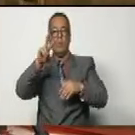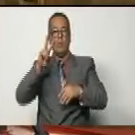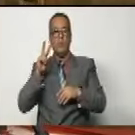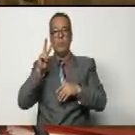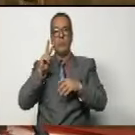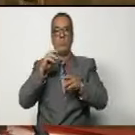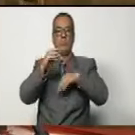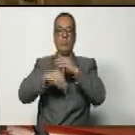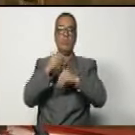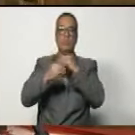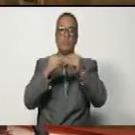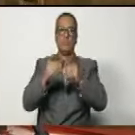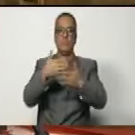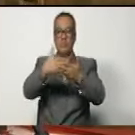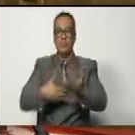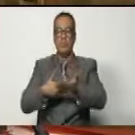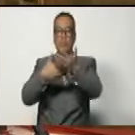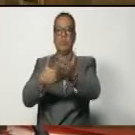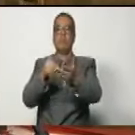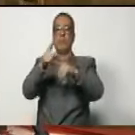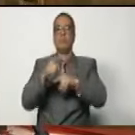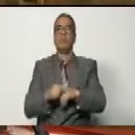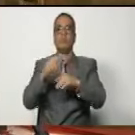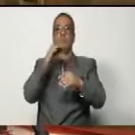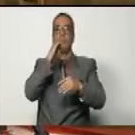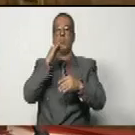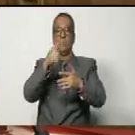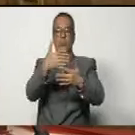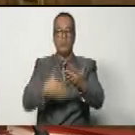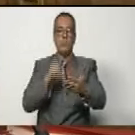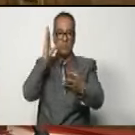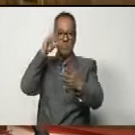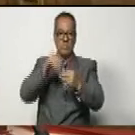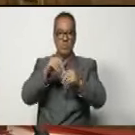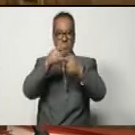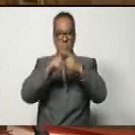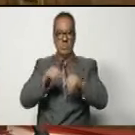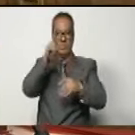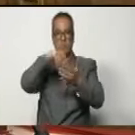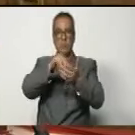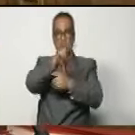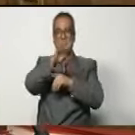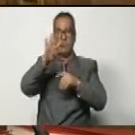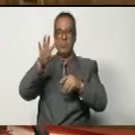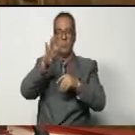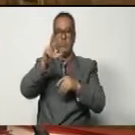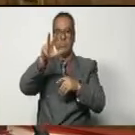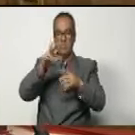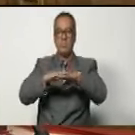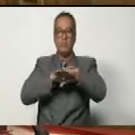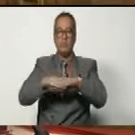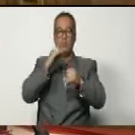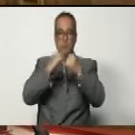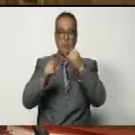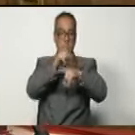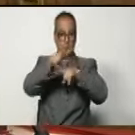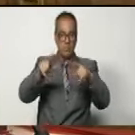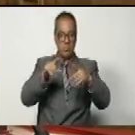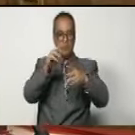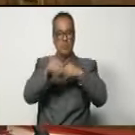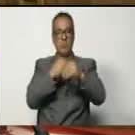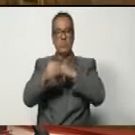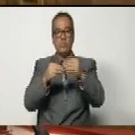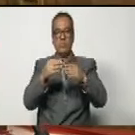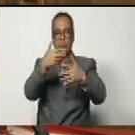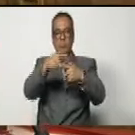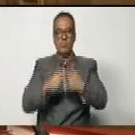Venezuela, mediante la cual remitió a la Asamblea Nacional el informe sobre los resultados económicos del año 2023. Luego de concluidos los asuntos con